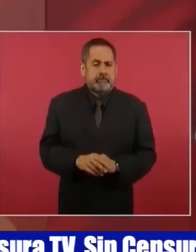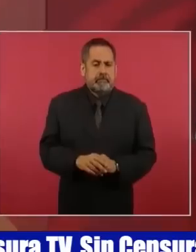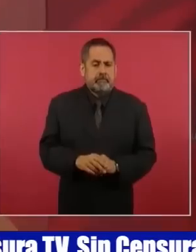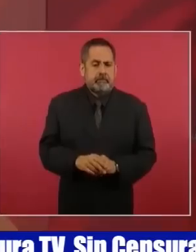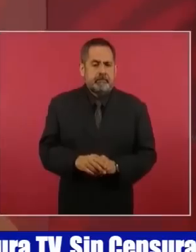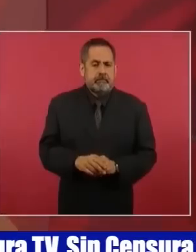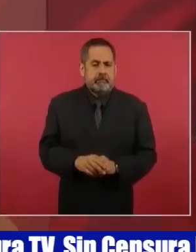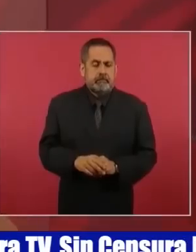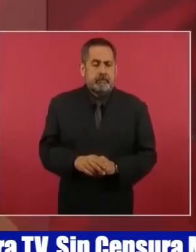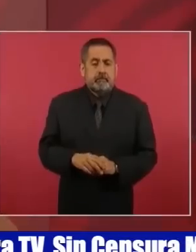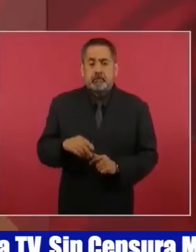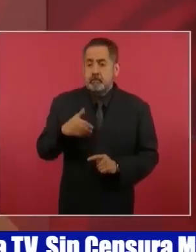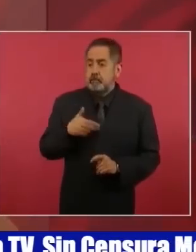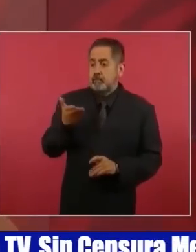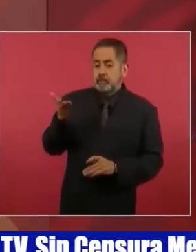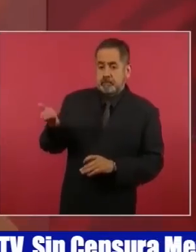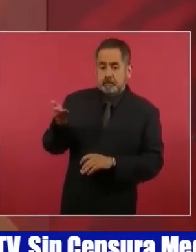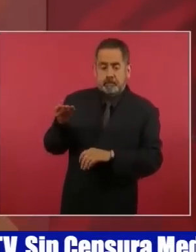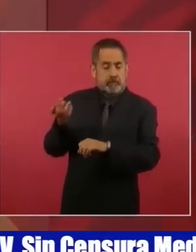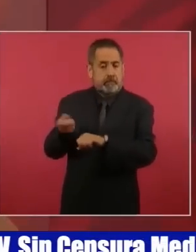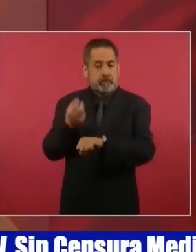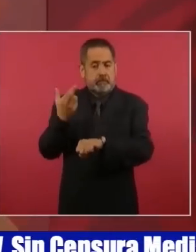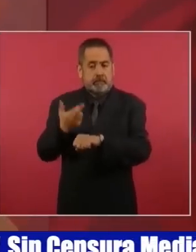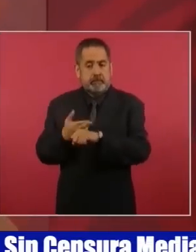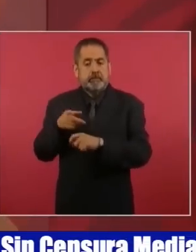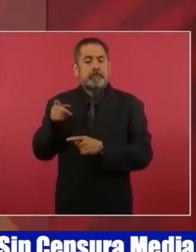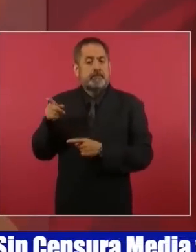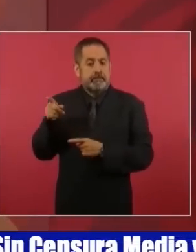Y les pedí al secretario de